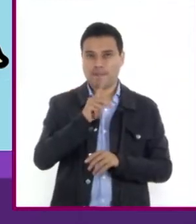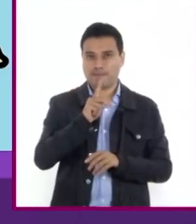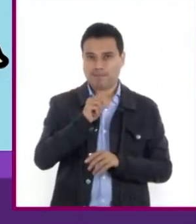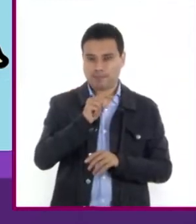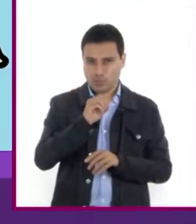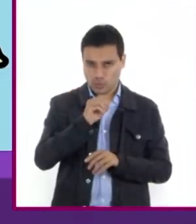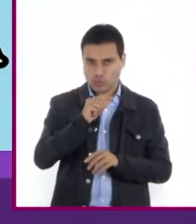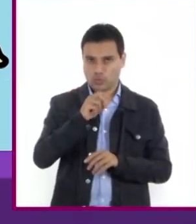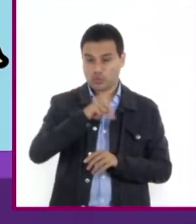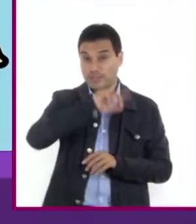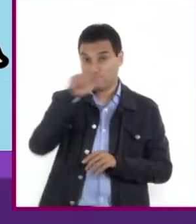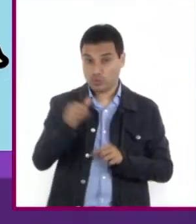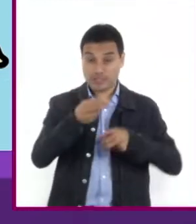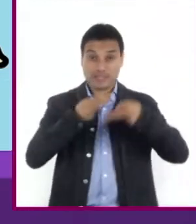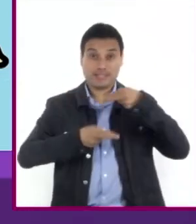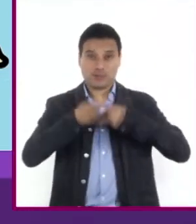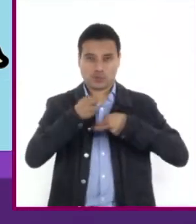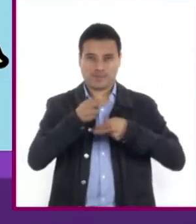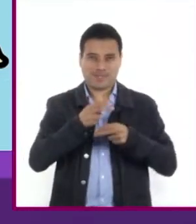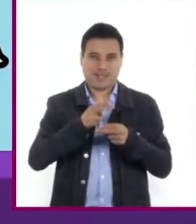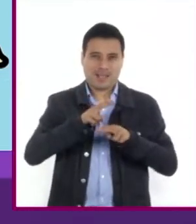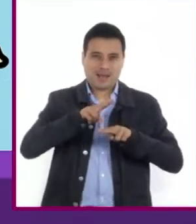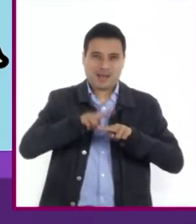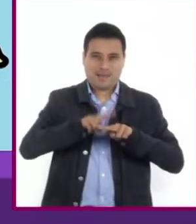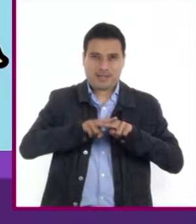a La Habana pasando por la Florida.